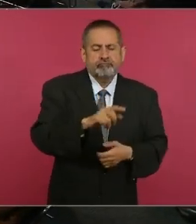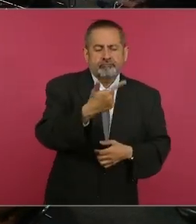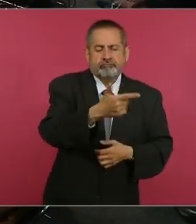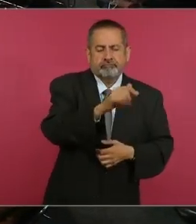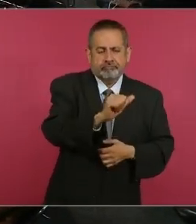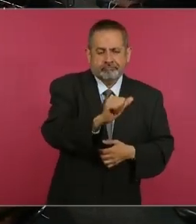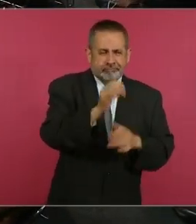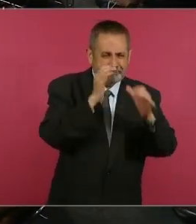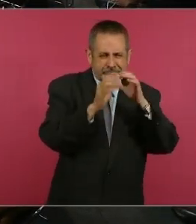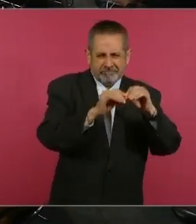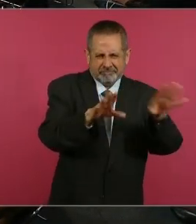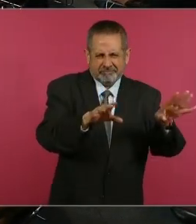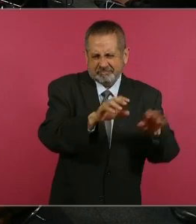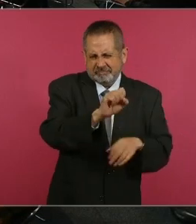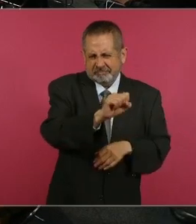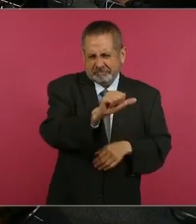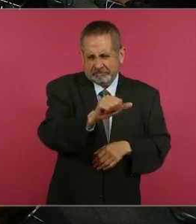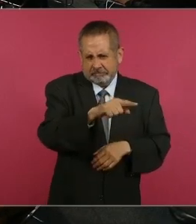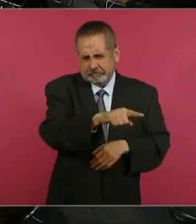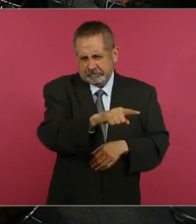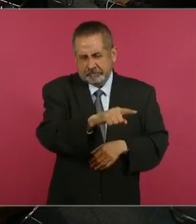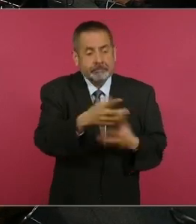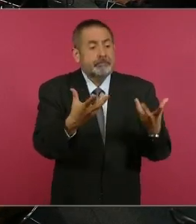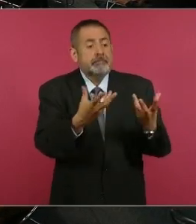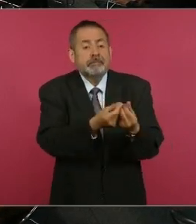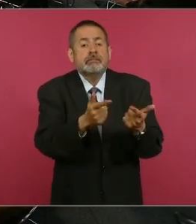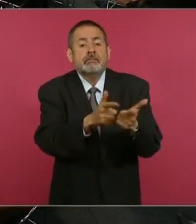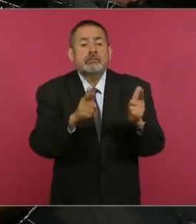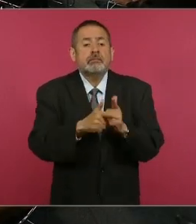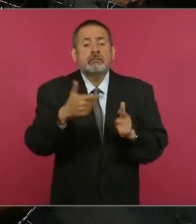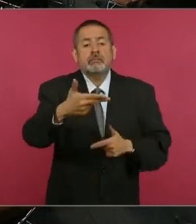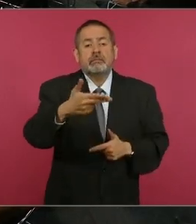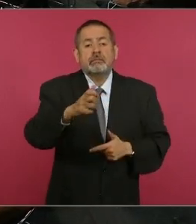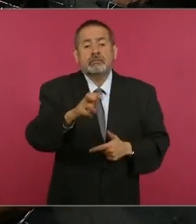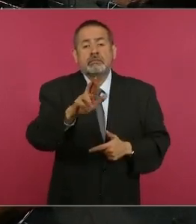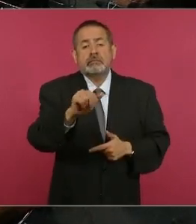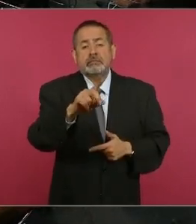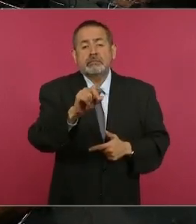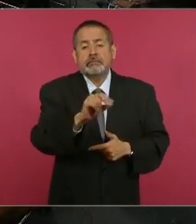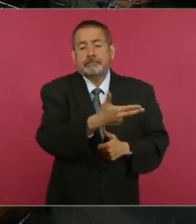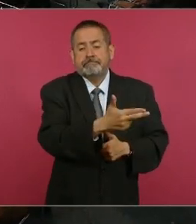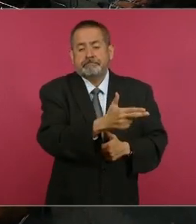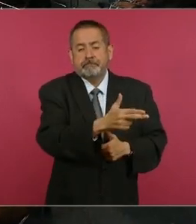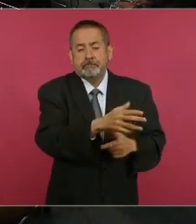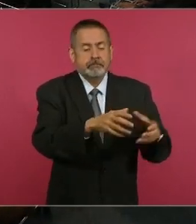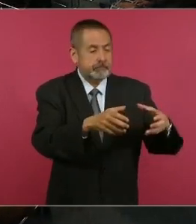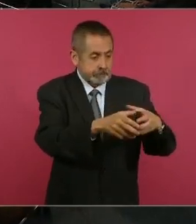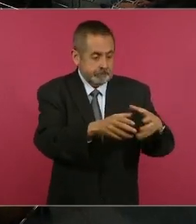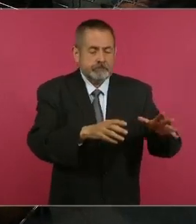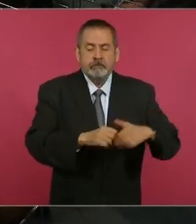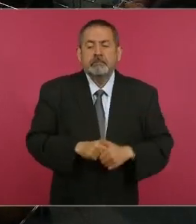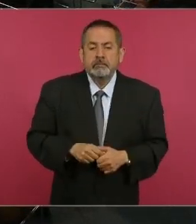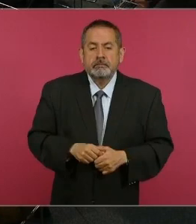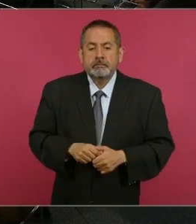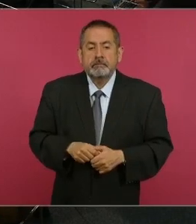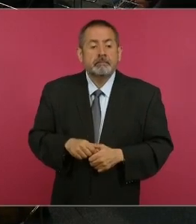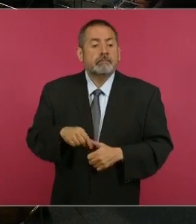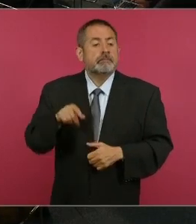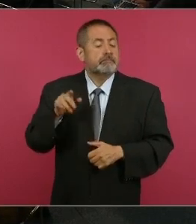Radiocomunicaciones, S.A., o sea, de El Heraldo. Mediante un boletín, el Sistema Público